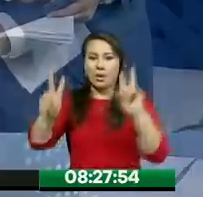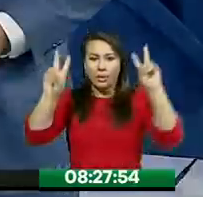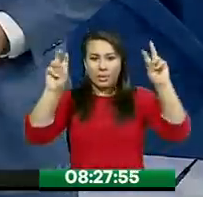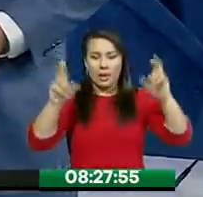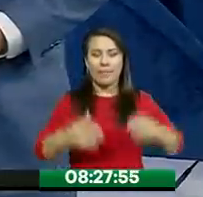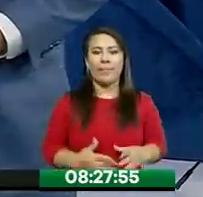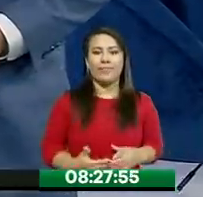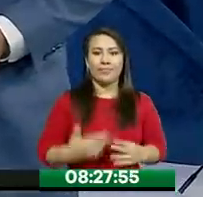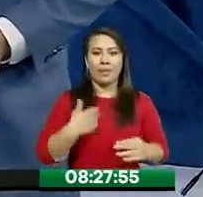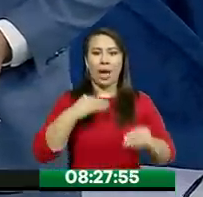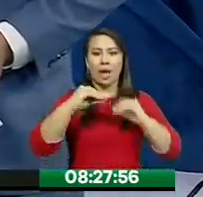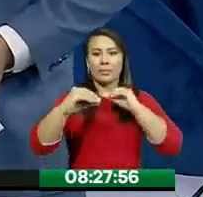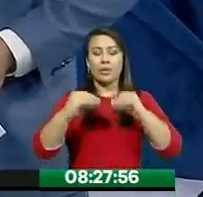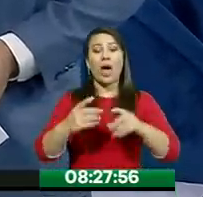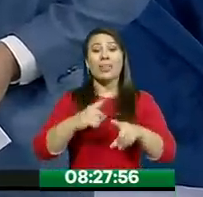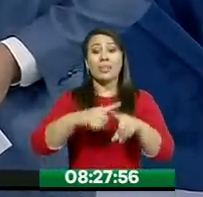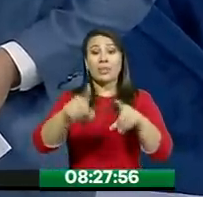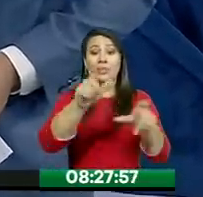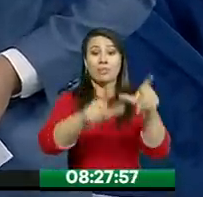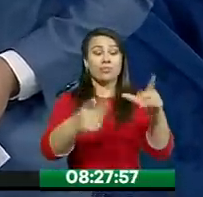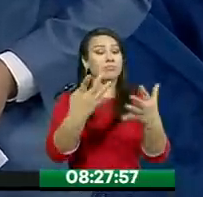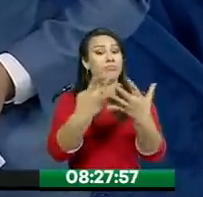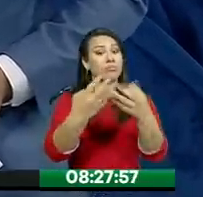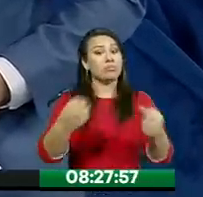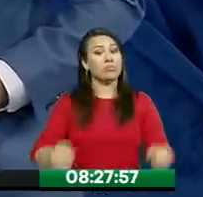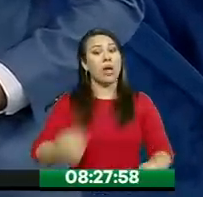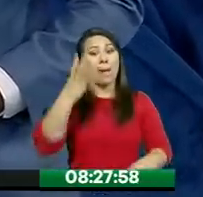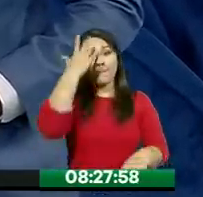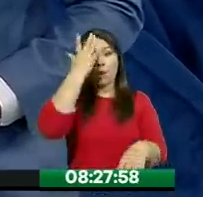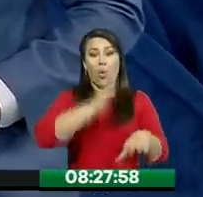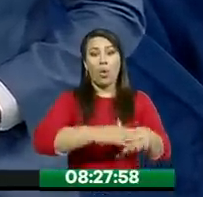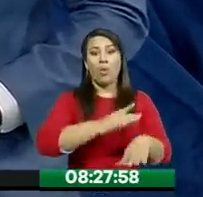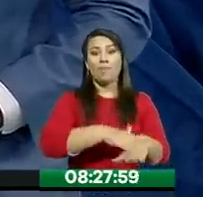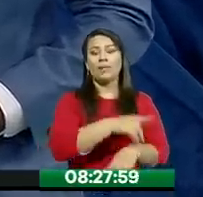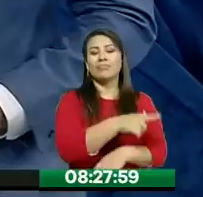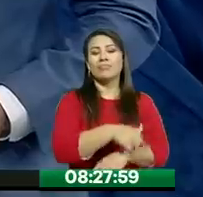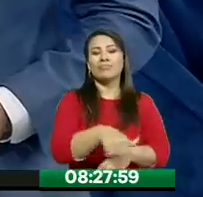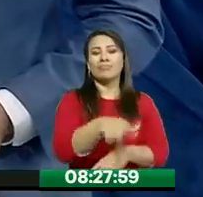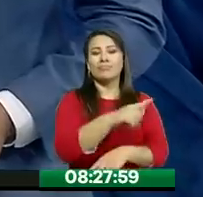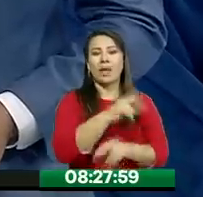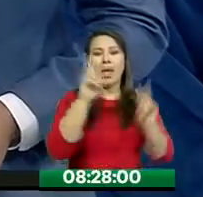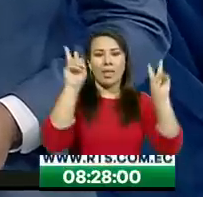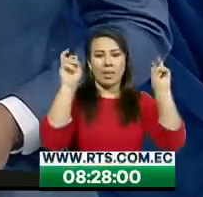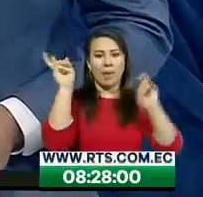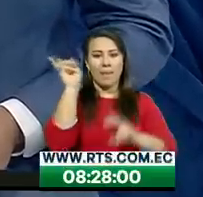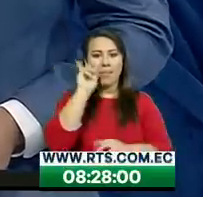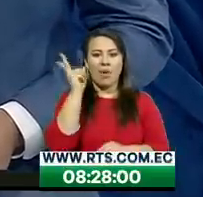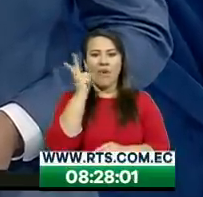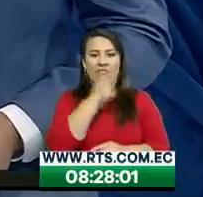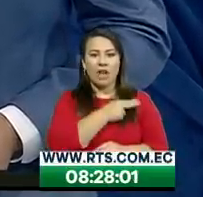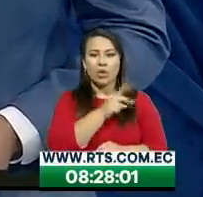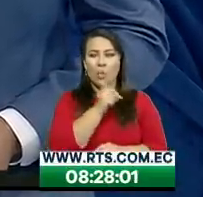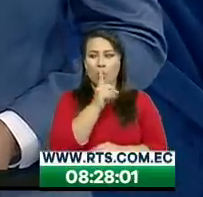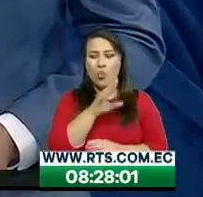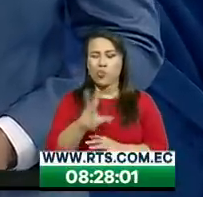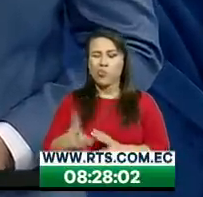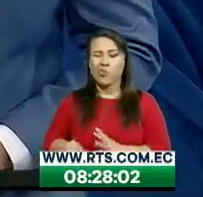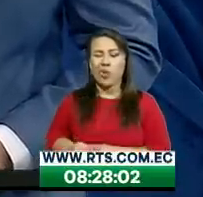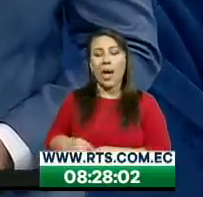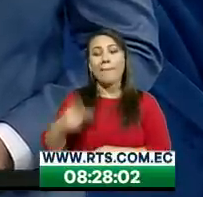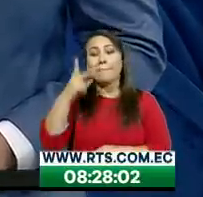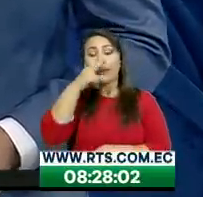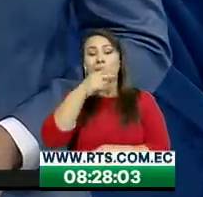responsabilidad compartida. Y me permito hacer el comentario antes de ponerle a consideración la nota de ustedes, porque se trata de la muerte de un ciclista.